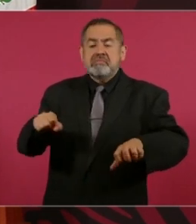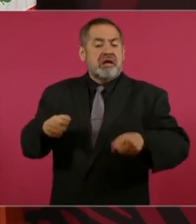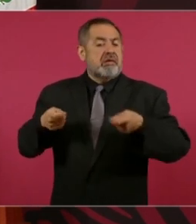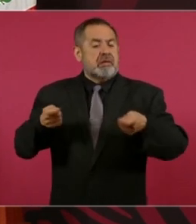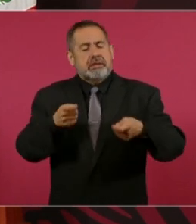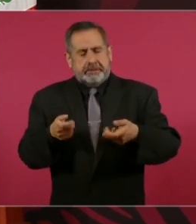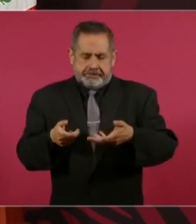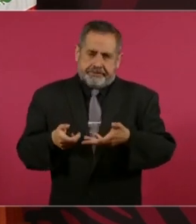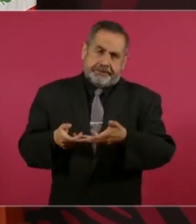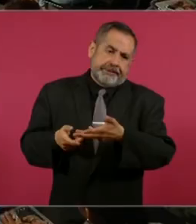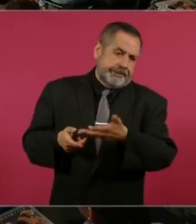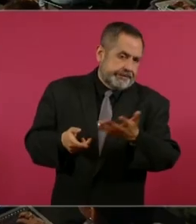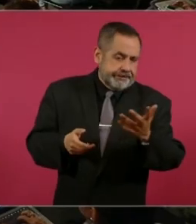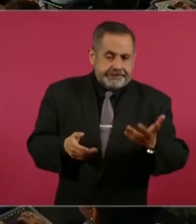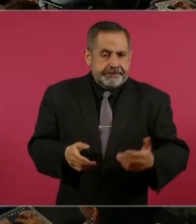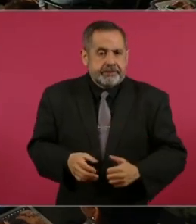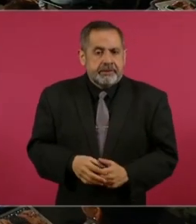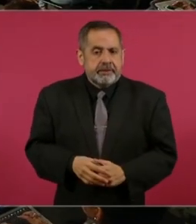porque